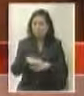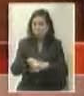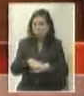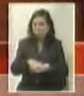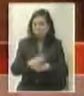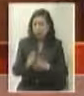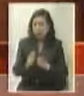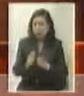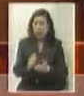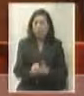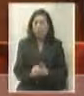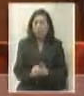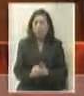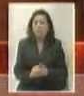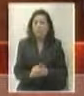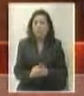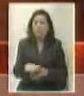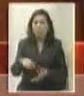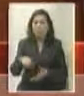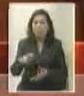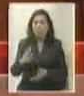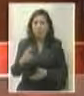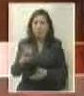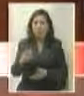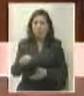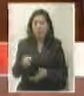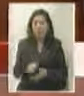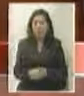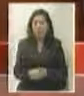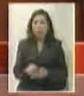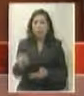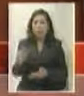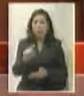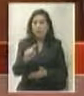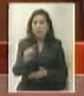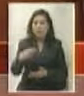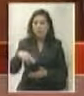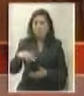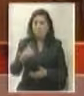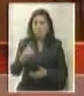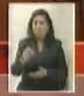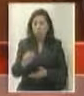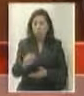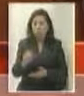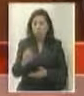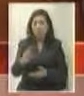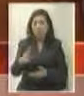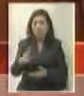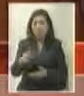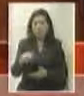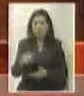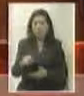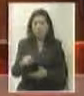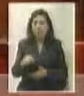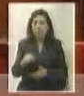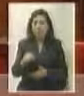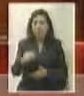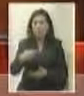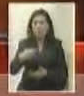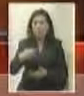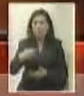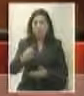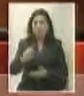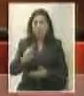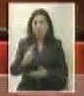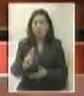de los congresistas Pariona, Zamudio, Irupaía y Heriberto Benítez,